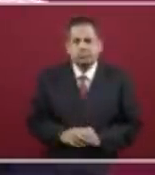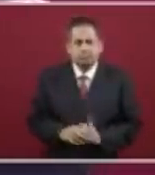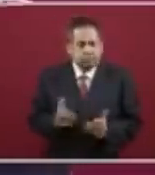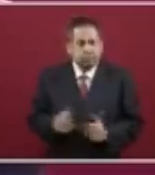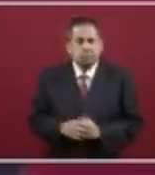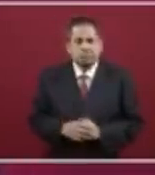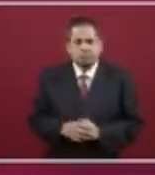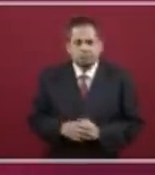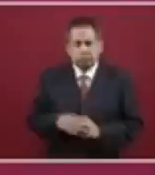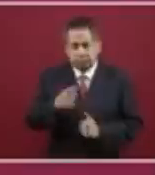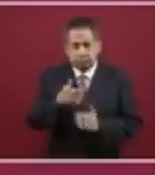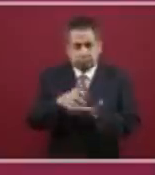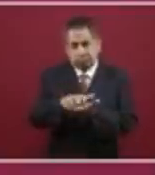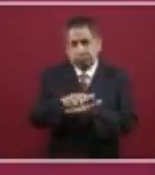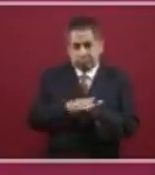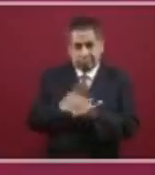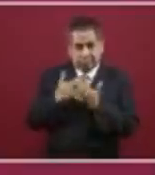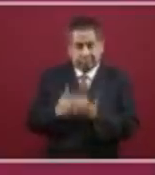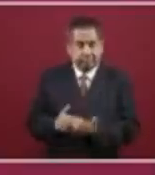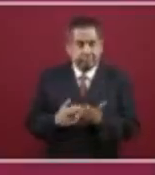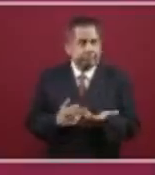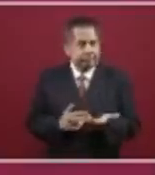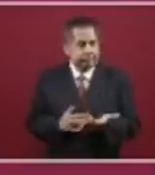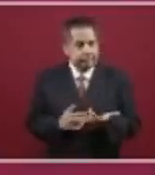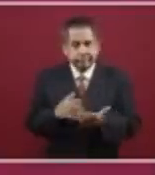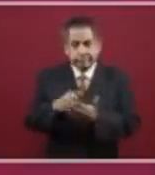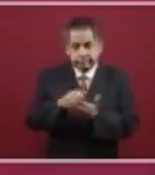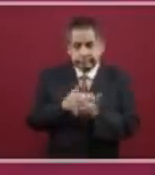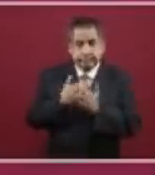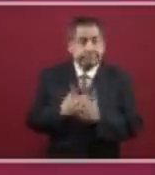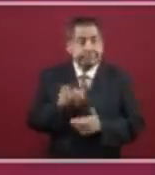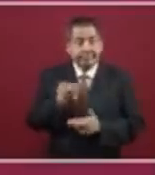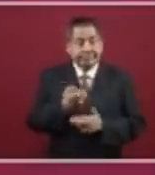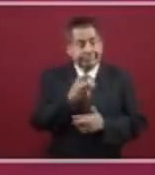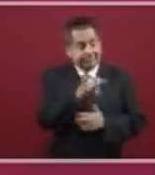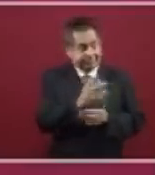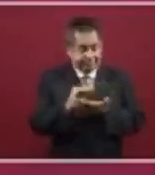Entonces, ahí hay un ahorro. Entonces, ese es el dinero